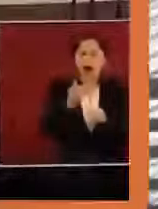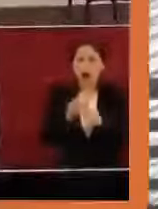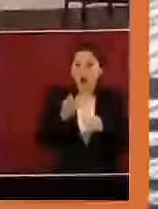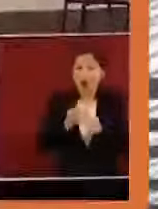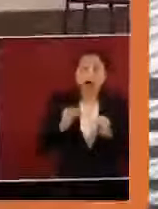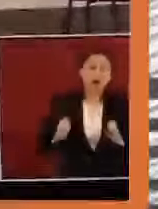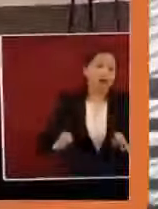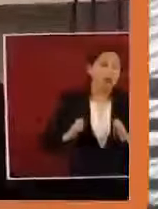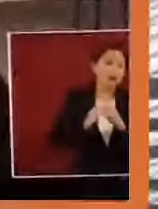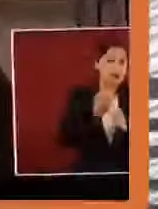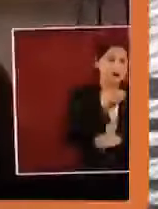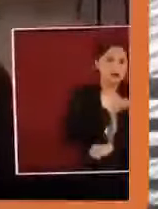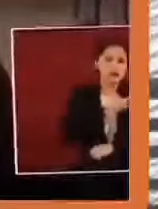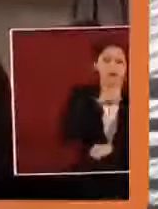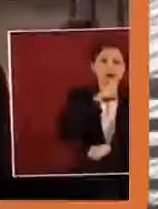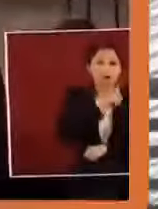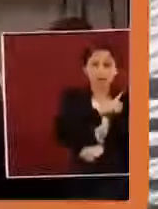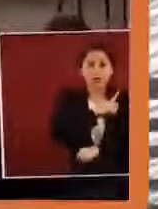estos empleos.